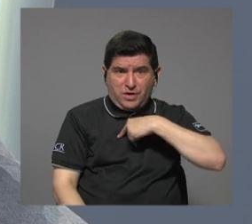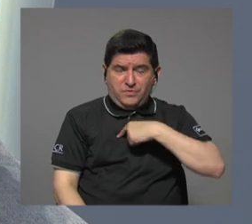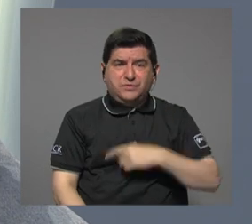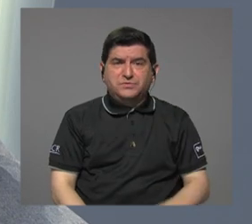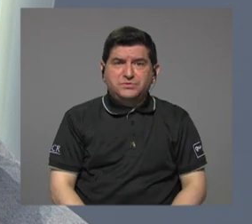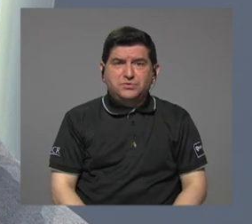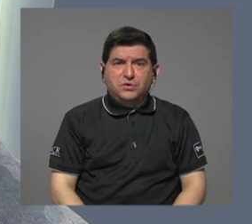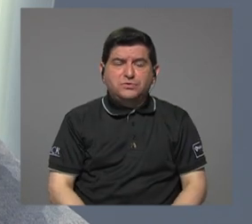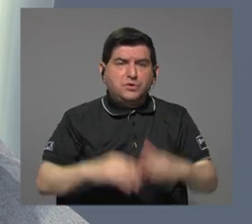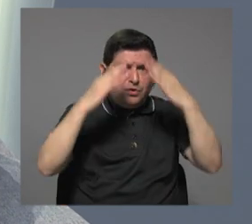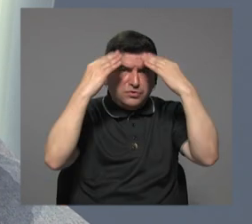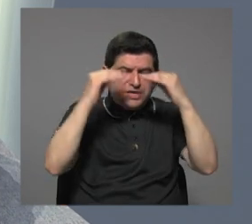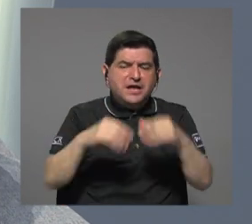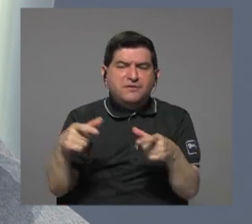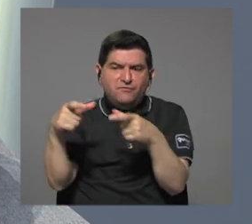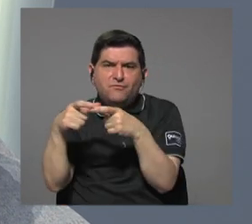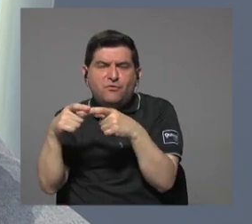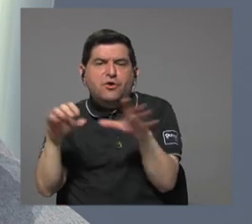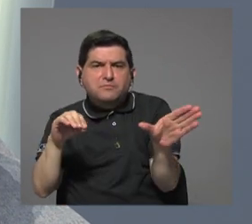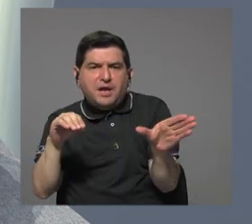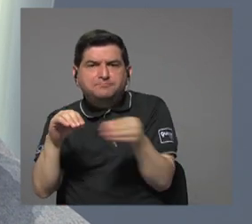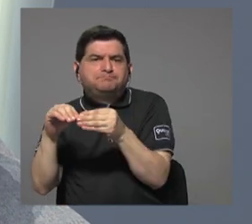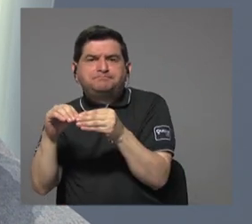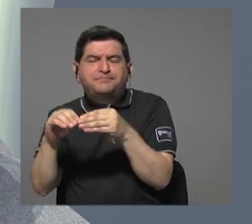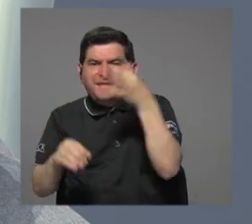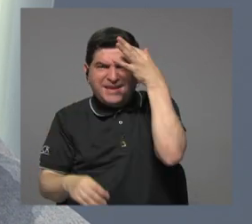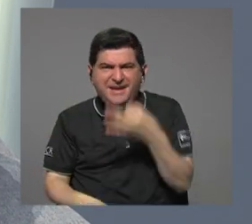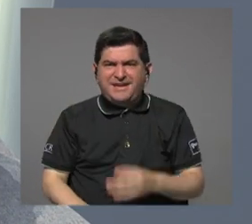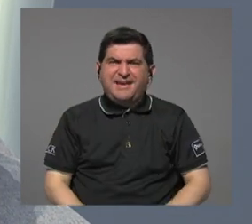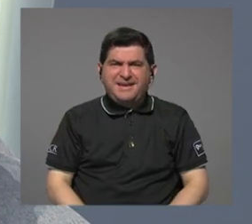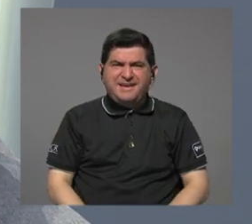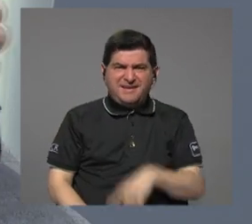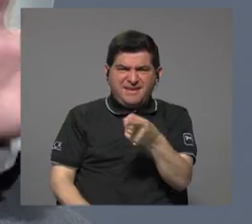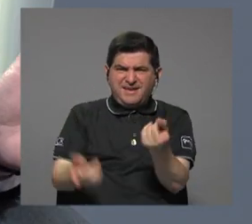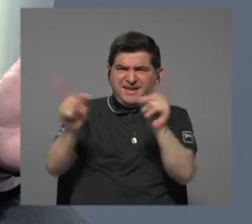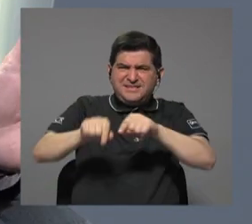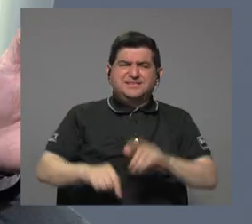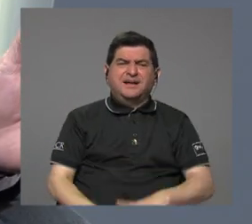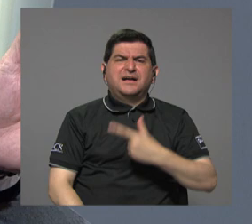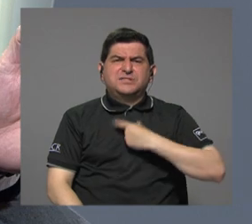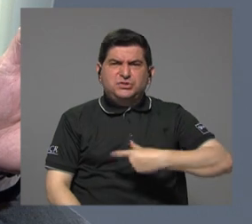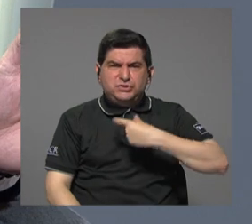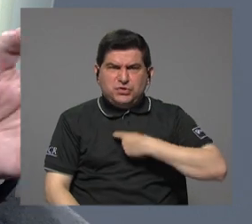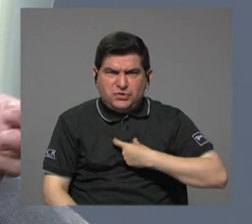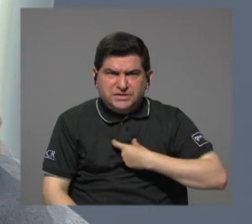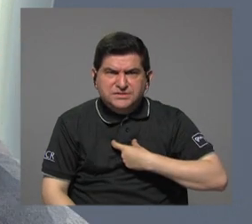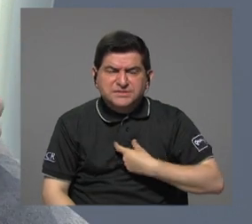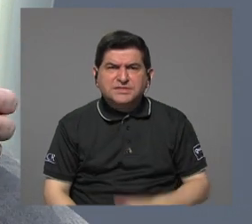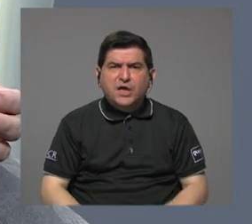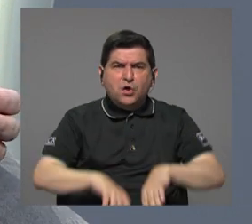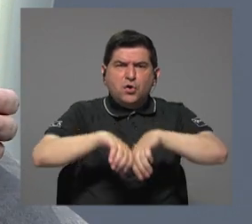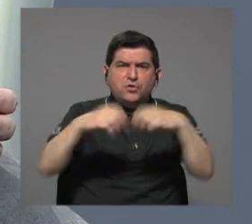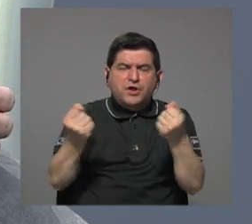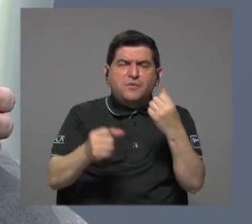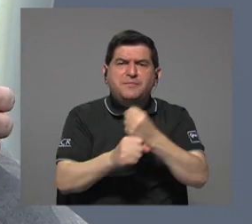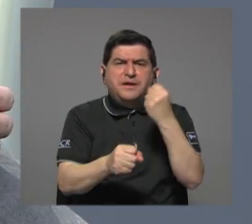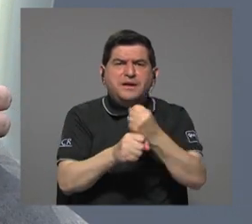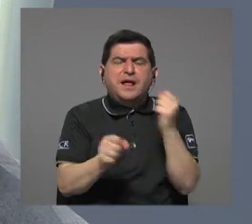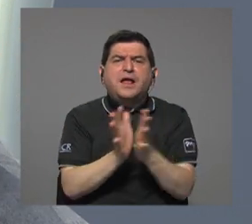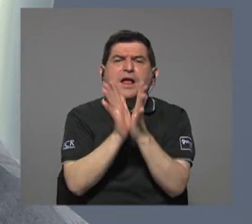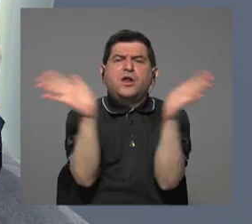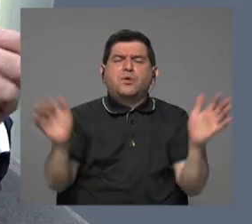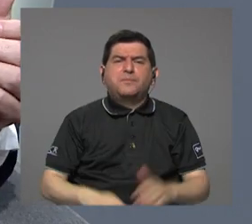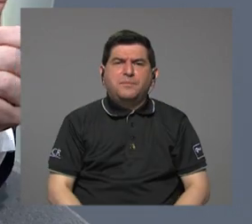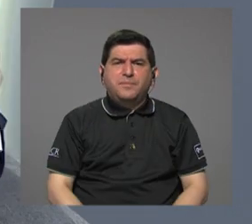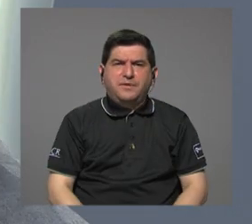al informe de minoría porque creemos que lo que hay aquí es un deseo básicamente violentar el empleo públicos y